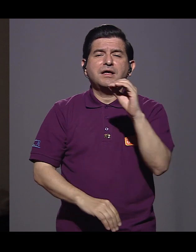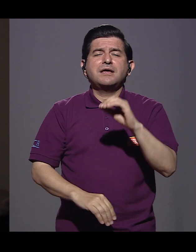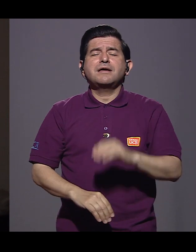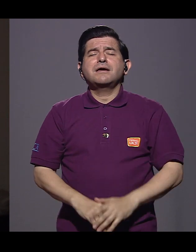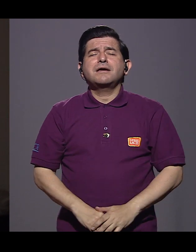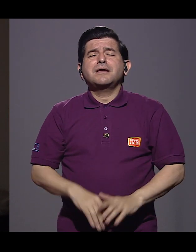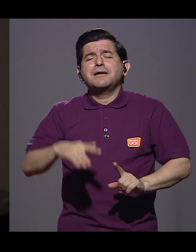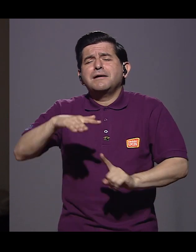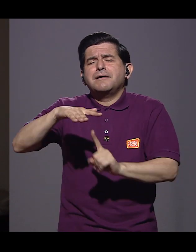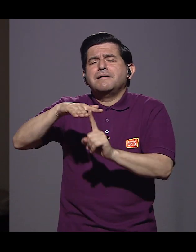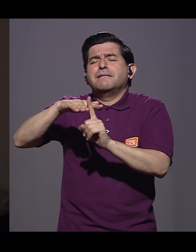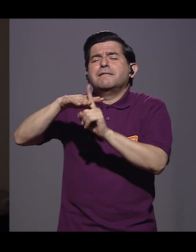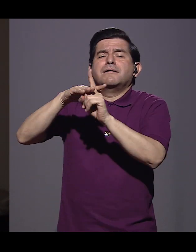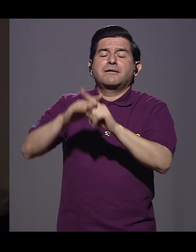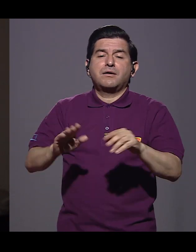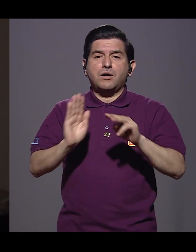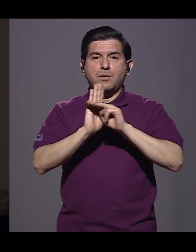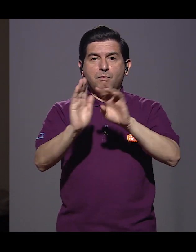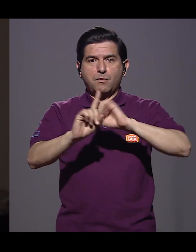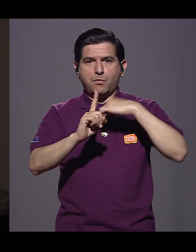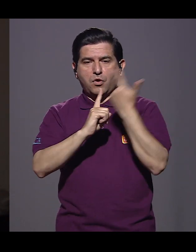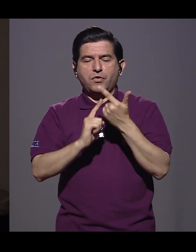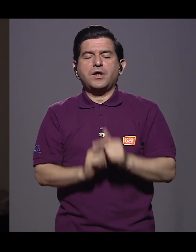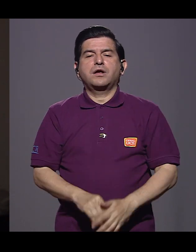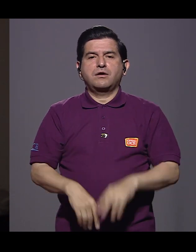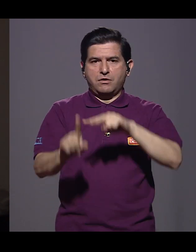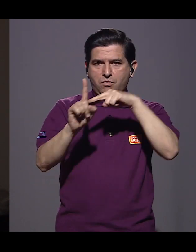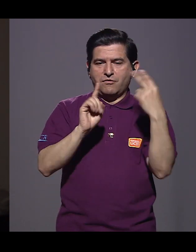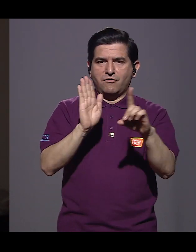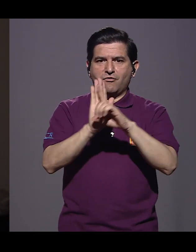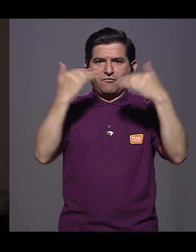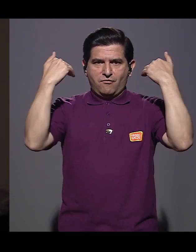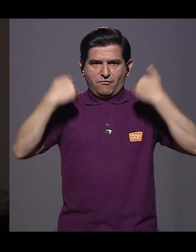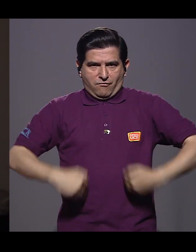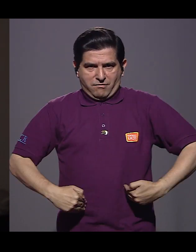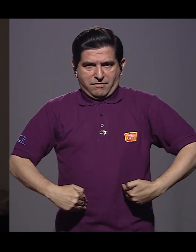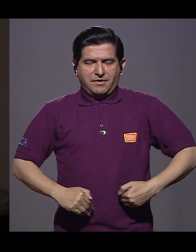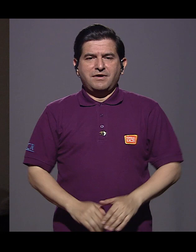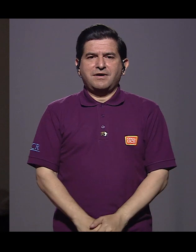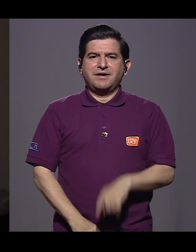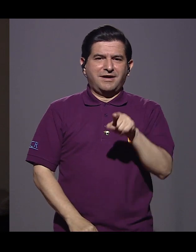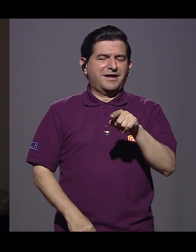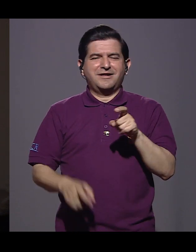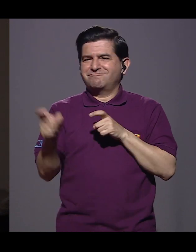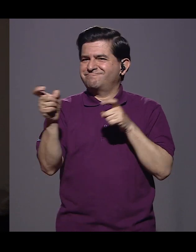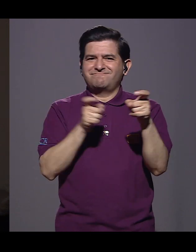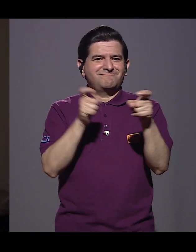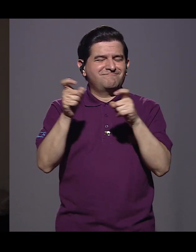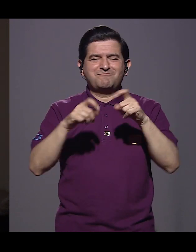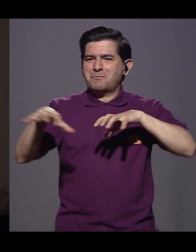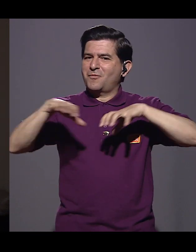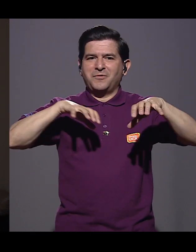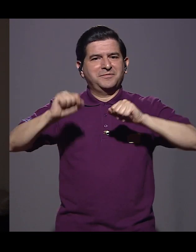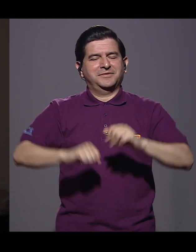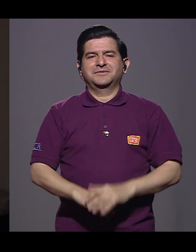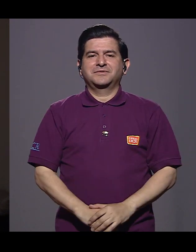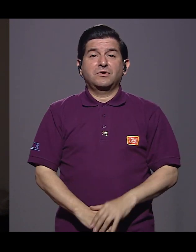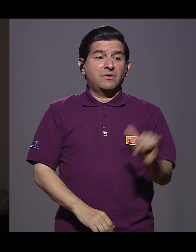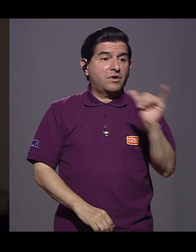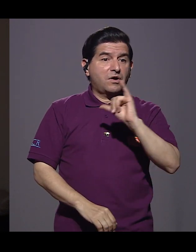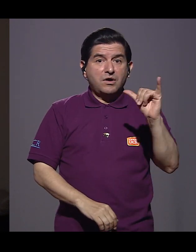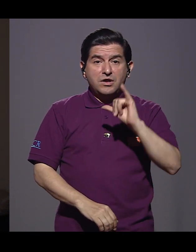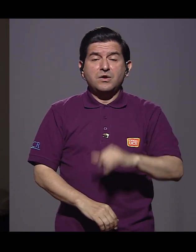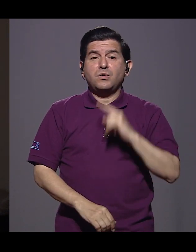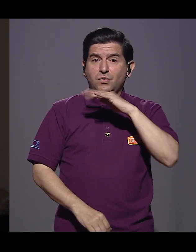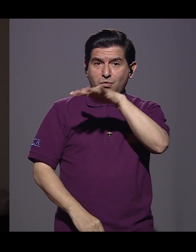Y apenas emerge el modelo social con enfoque de derechos humanos que no domina todavía el movimiento. Lo